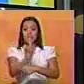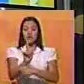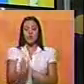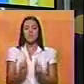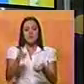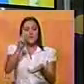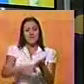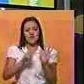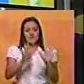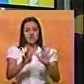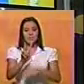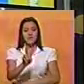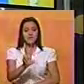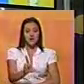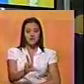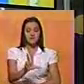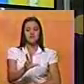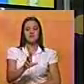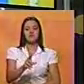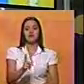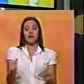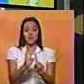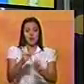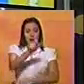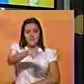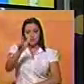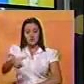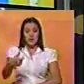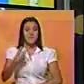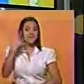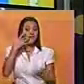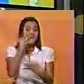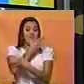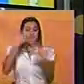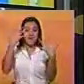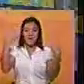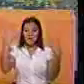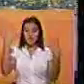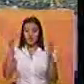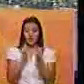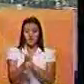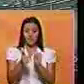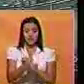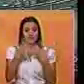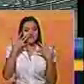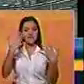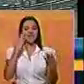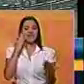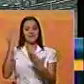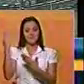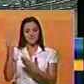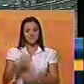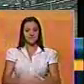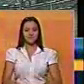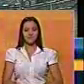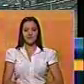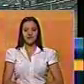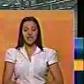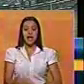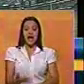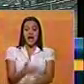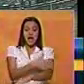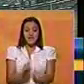el año 1923 y por el cual pasaron las figuras más emblemáticas de este deporte. Nos vamos a las imágenes en el legendario Yankee Stadium.